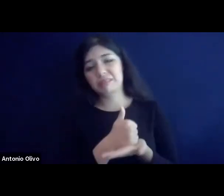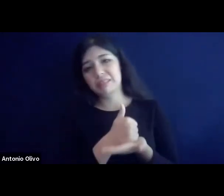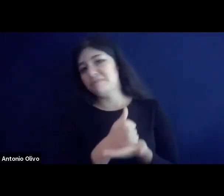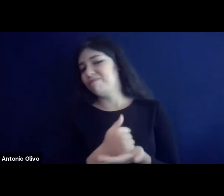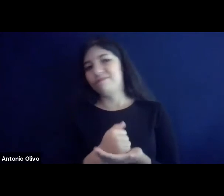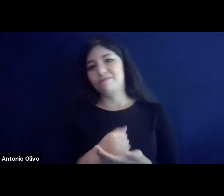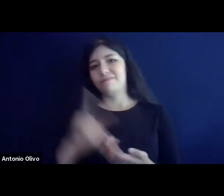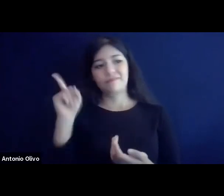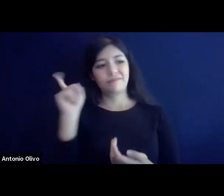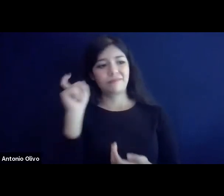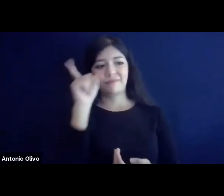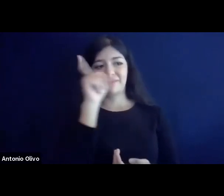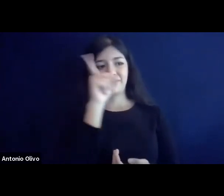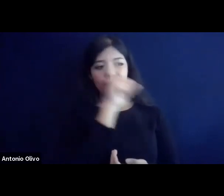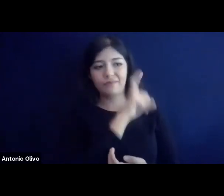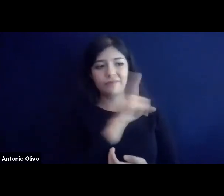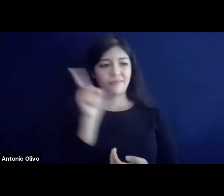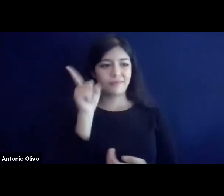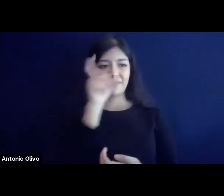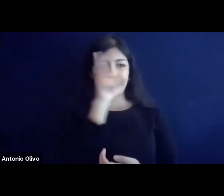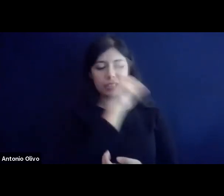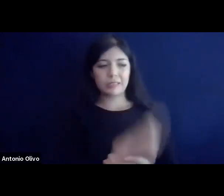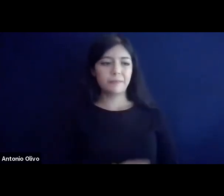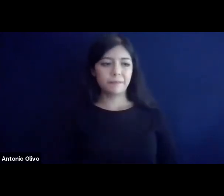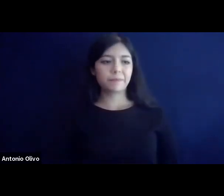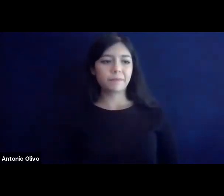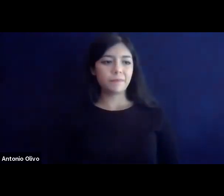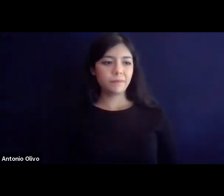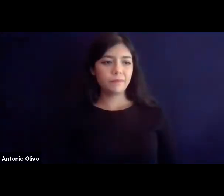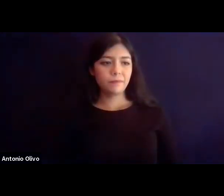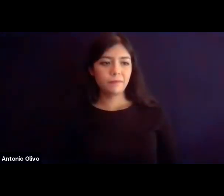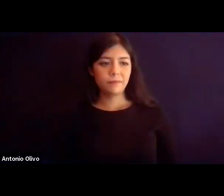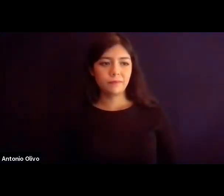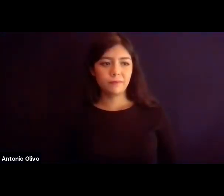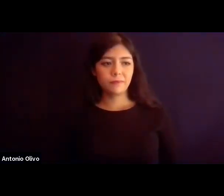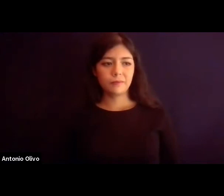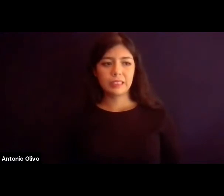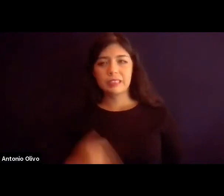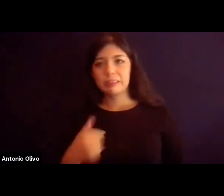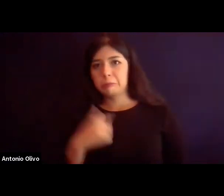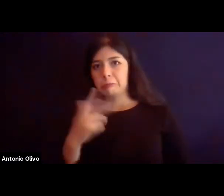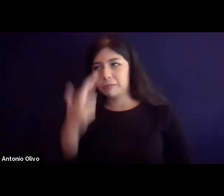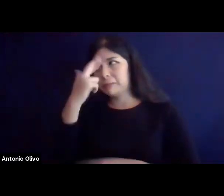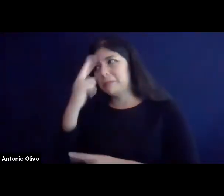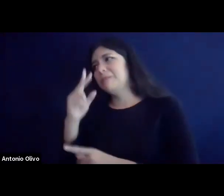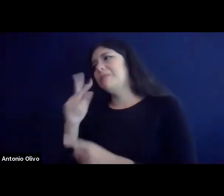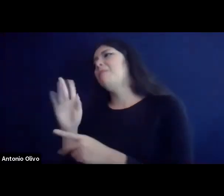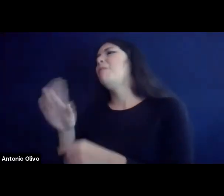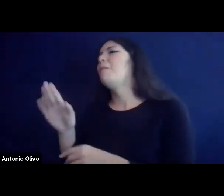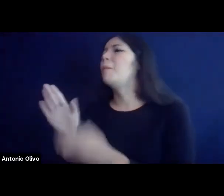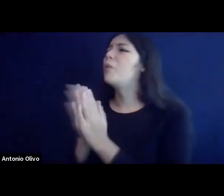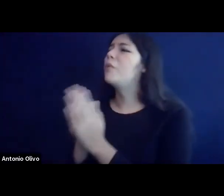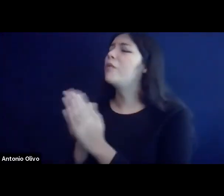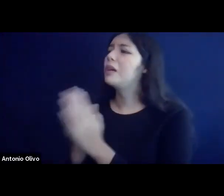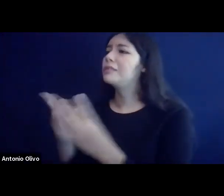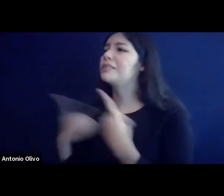Ay, gracias. No, pues, y yo estaba ahí terco, no me acuerdo de esa consulta terco. O sea, yo no me voy de aquí hasta que me